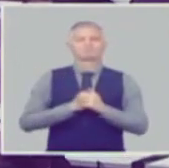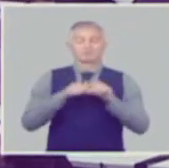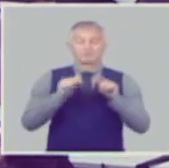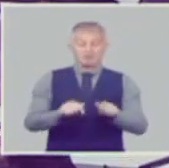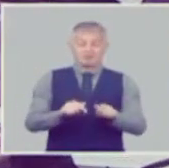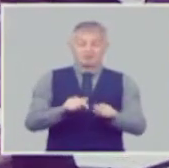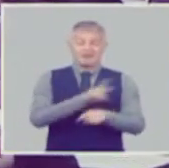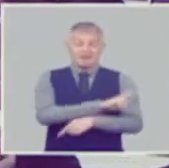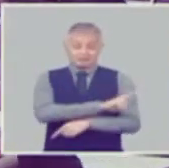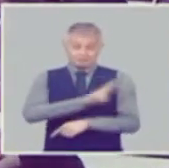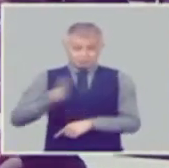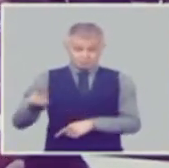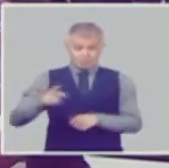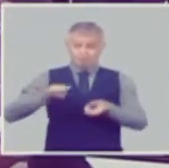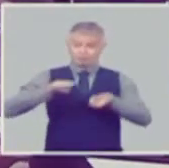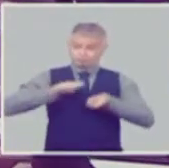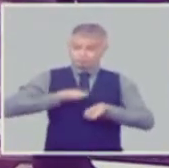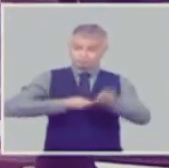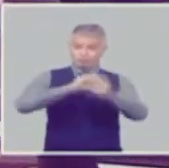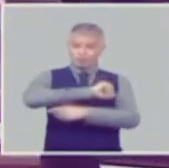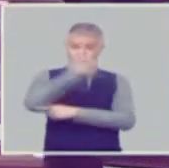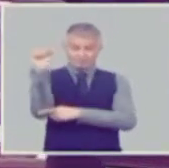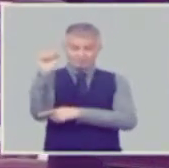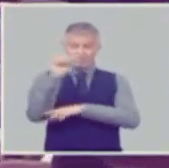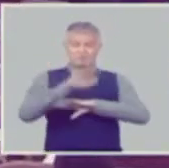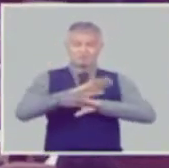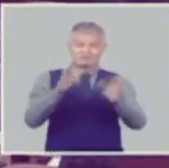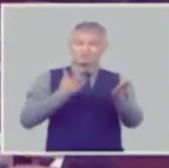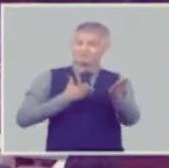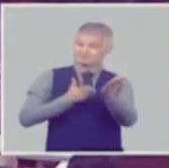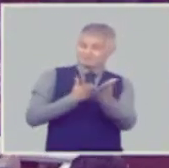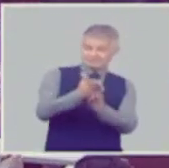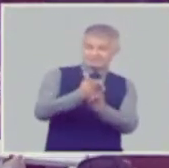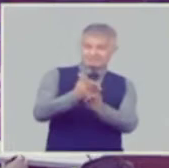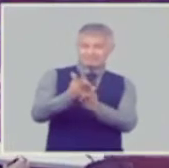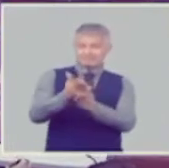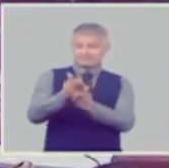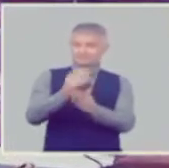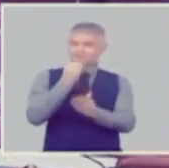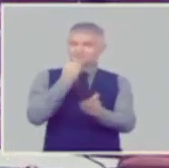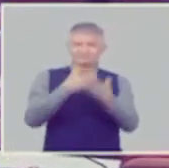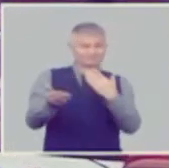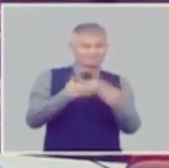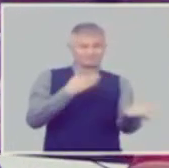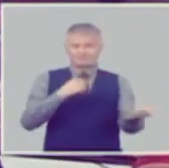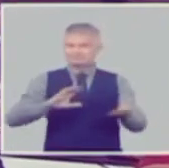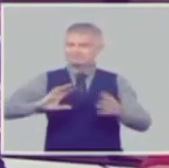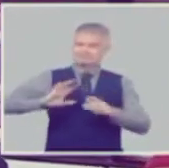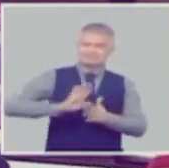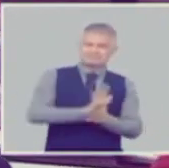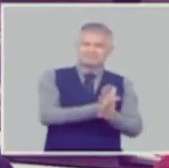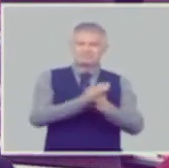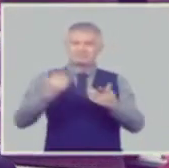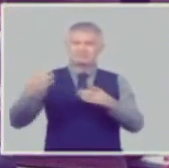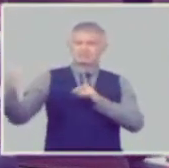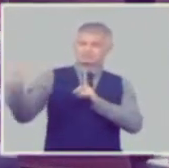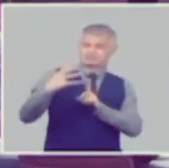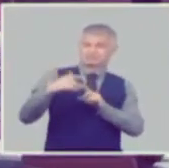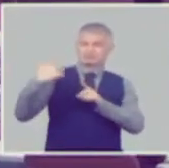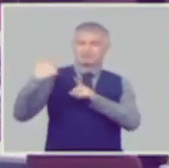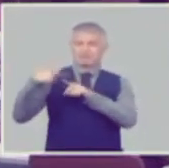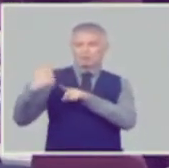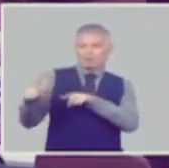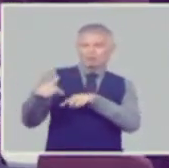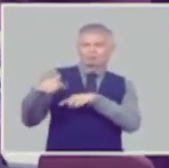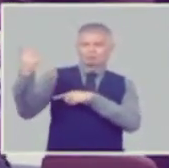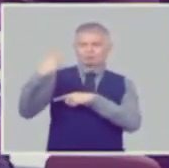revolución, su triunfo y su sobrevivencia frente a despiadados acosos y dolorosos abandonos sin esas